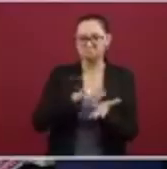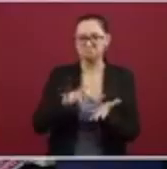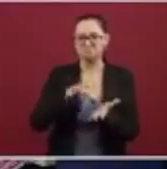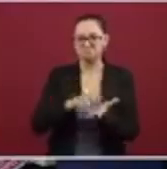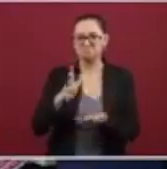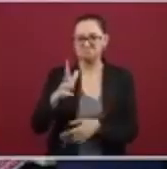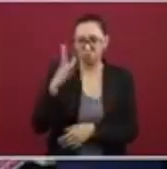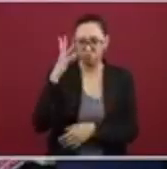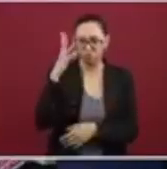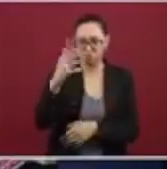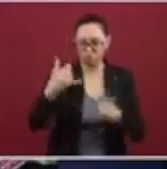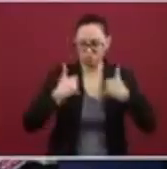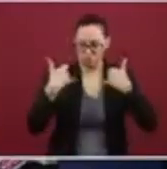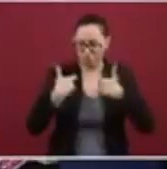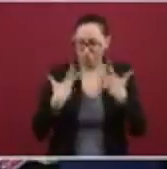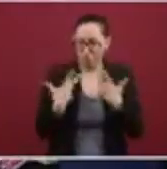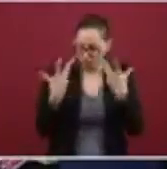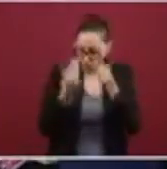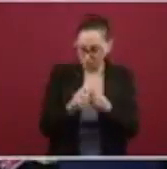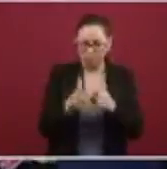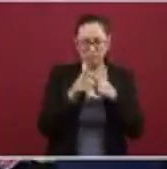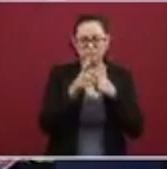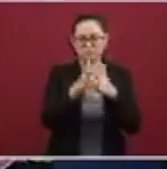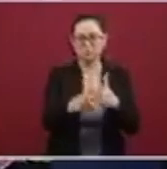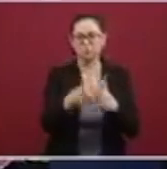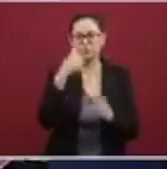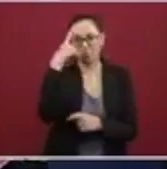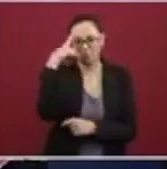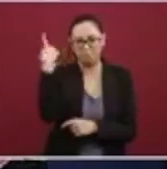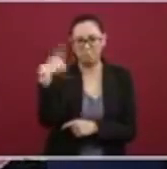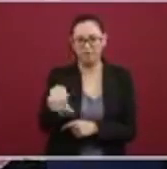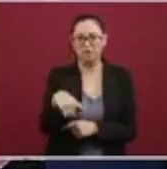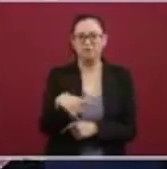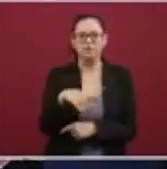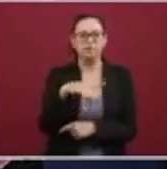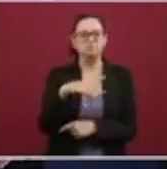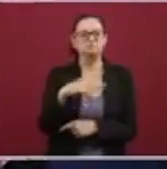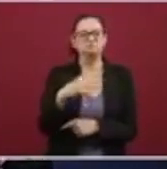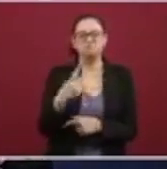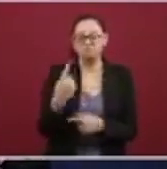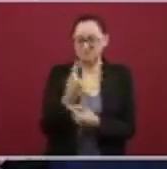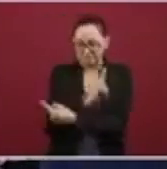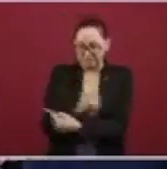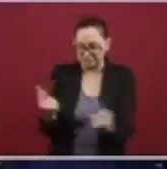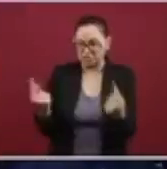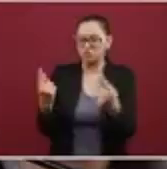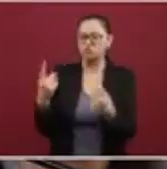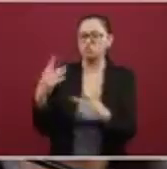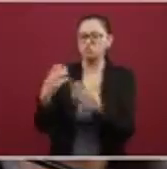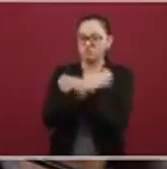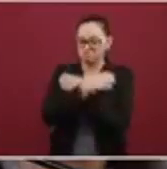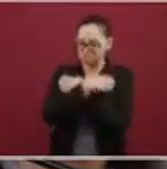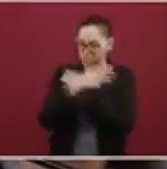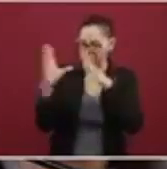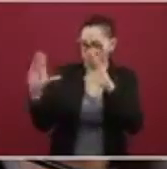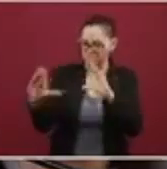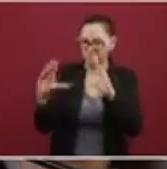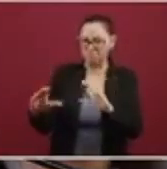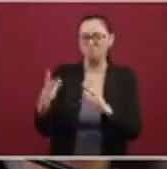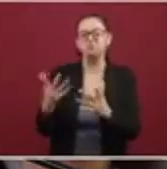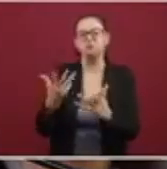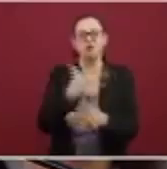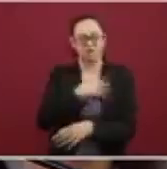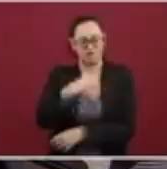futuro con los jóvenes, para seguir educando como madres que trabajamos en las empresas en México a nuestros